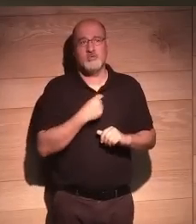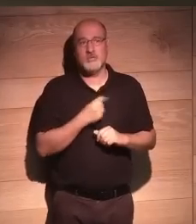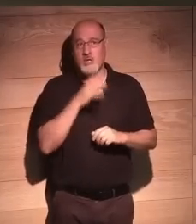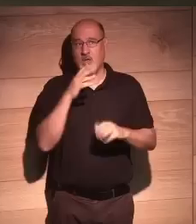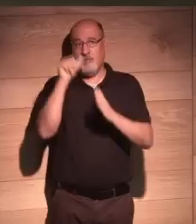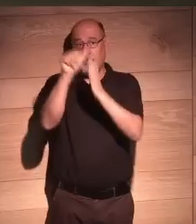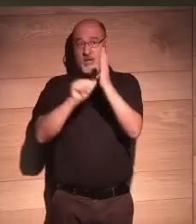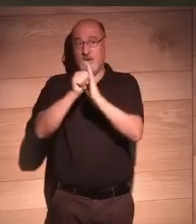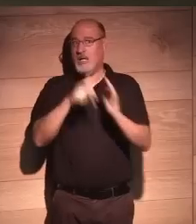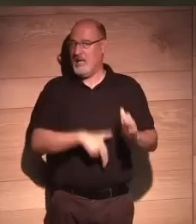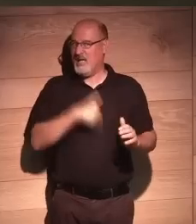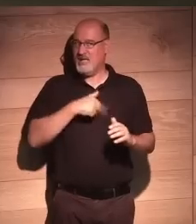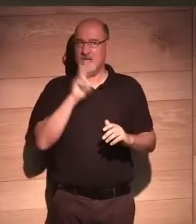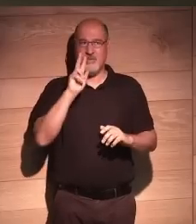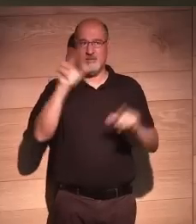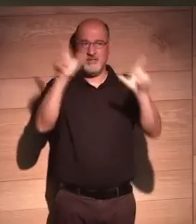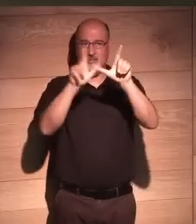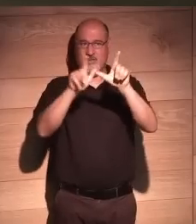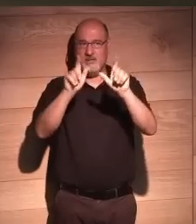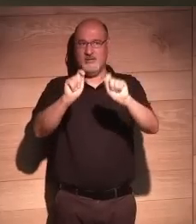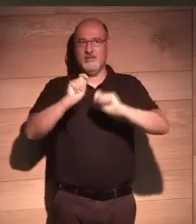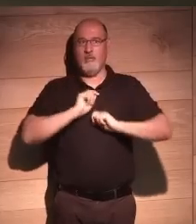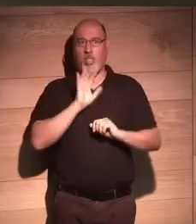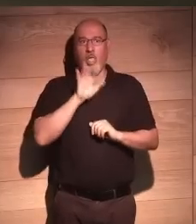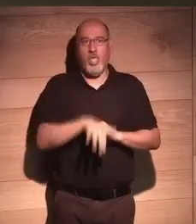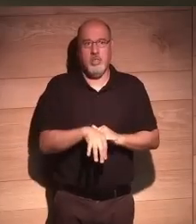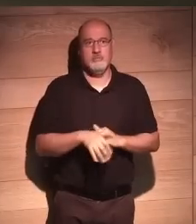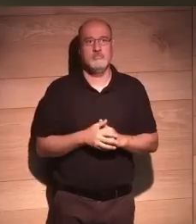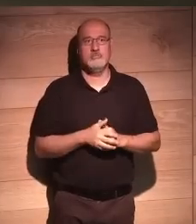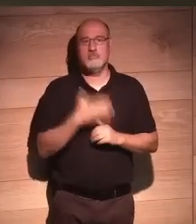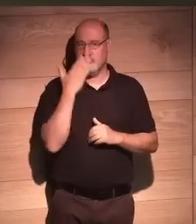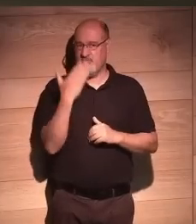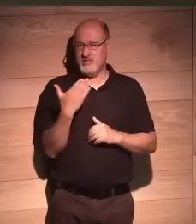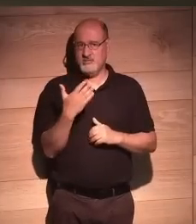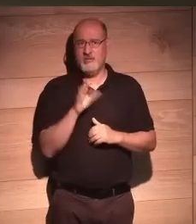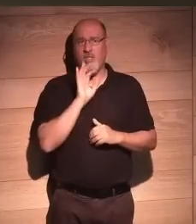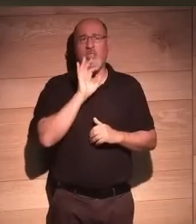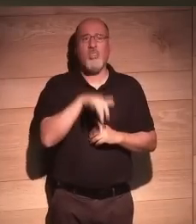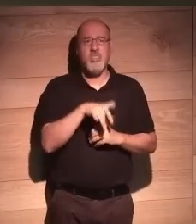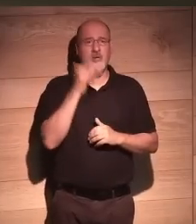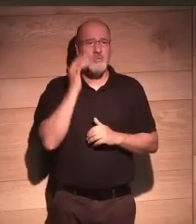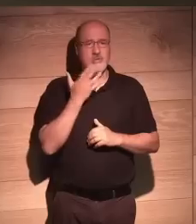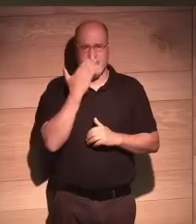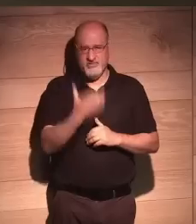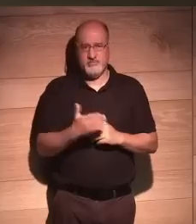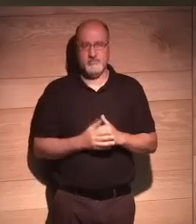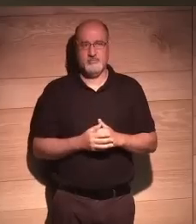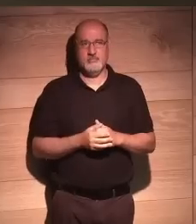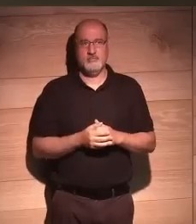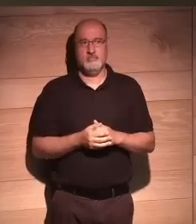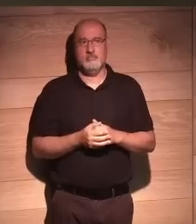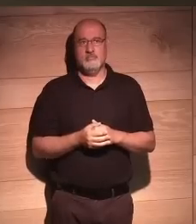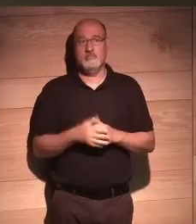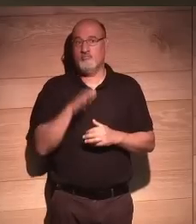los programas en general, de verdad, me dan náusea, de verdad, se lo digo. Sí, pero náusea pura, porque además por el